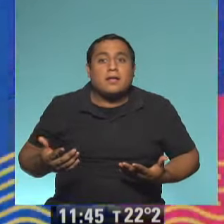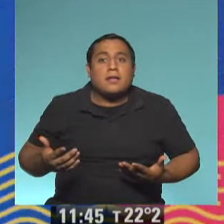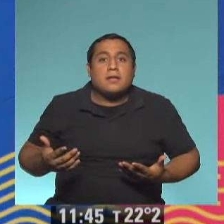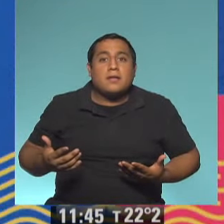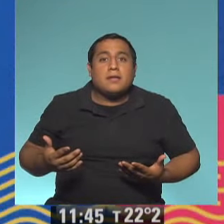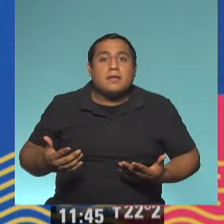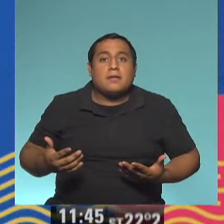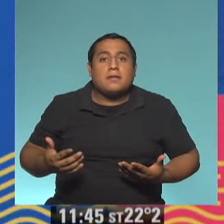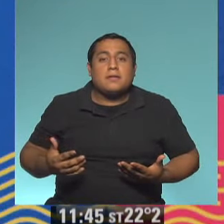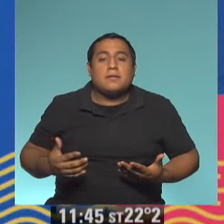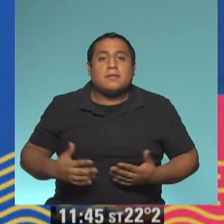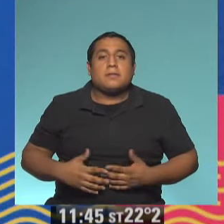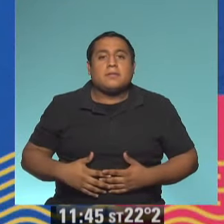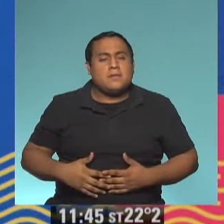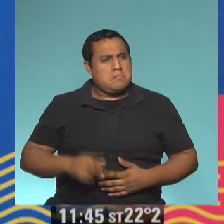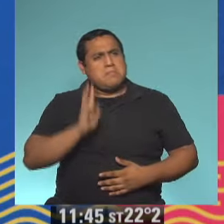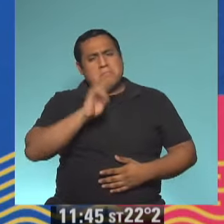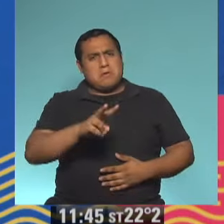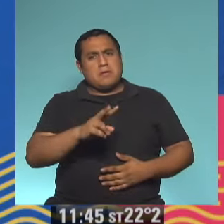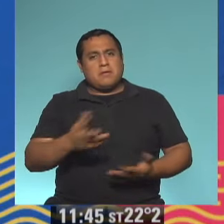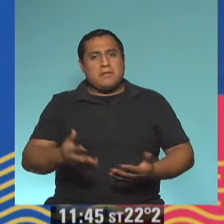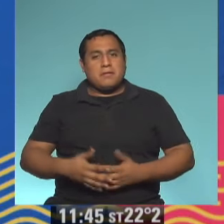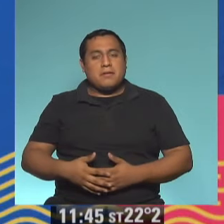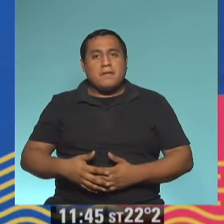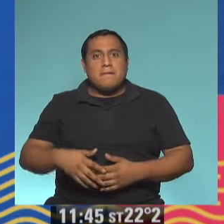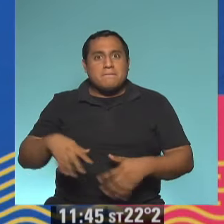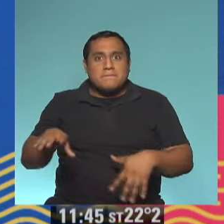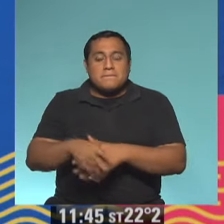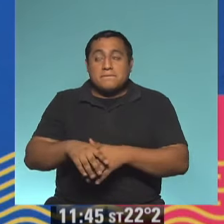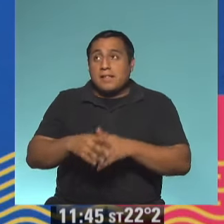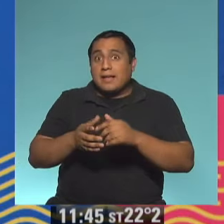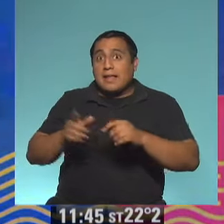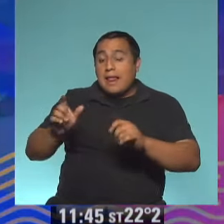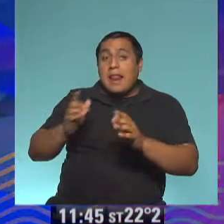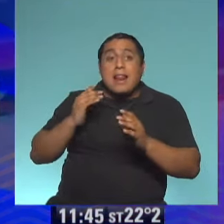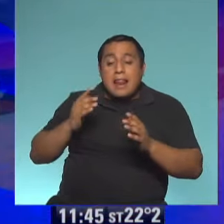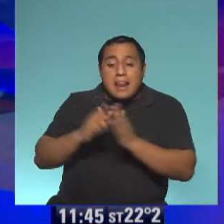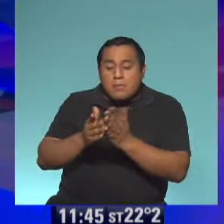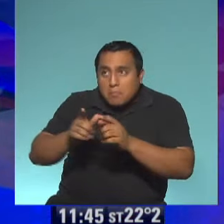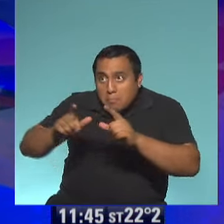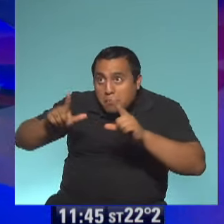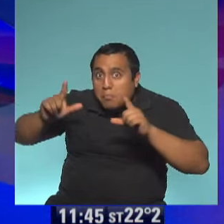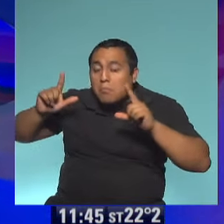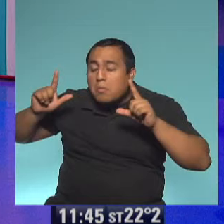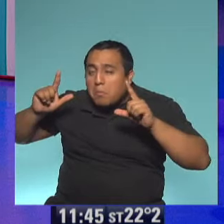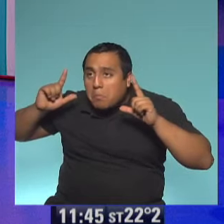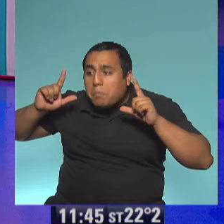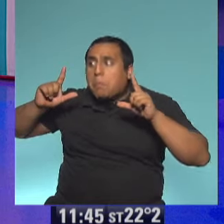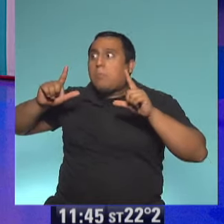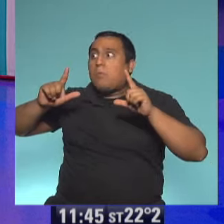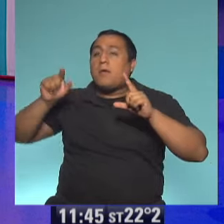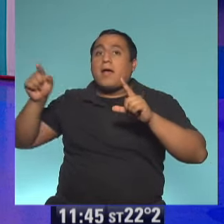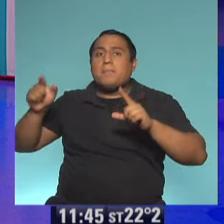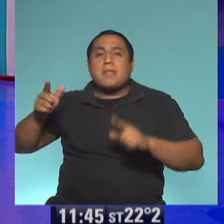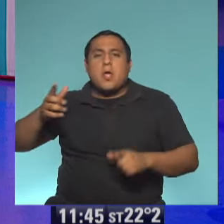¡Ah! ¿Qué vemos ahí? Justo cuando estás a punto de salir del libro, se te acerca un monstruo enorme. ¡No! ¡No, es